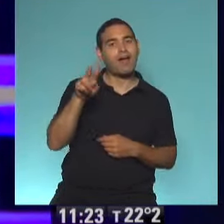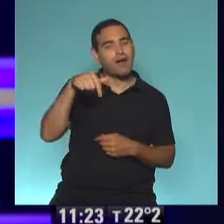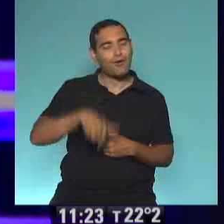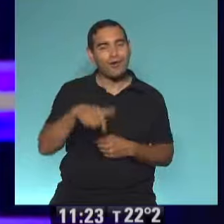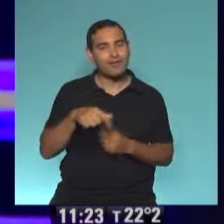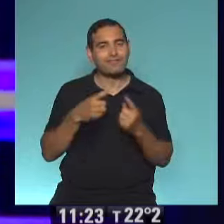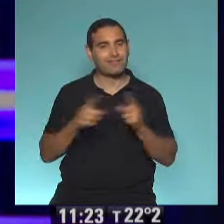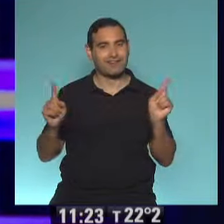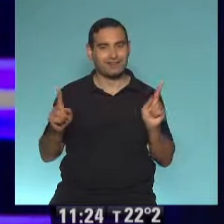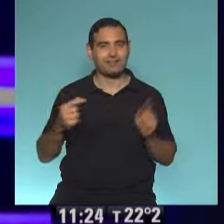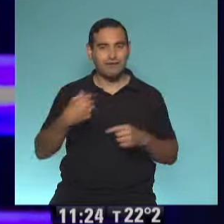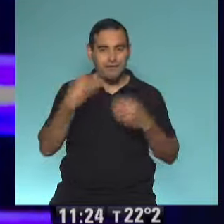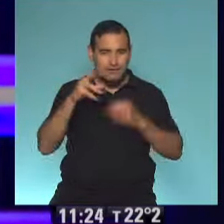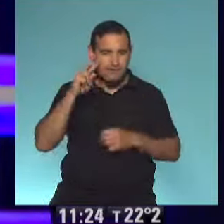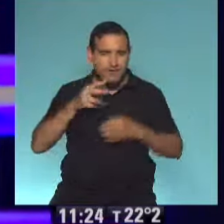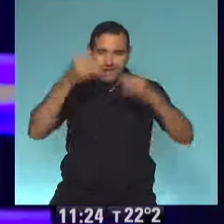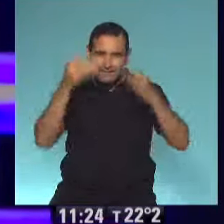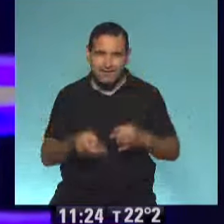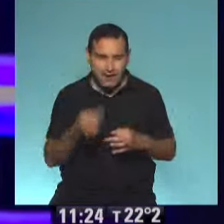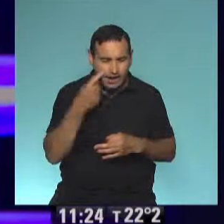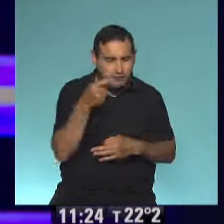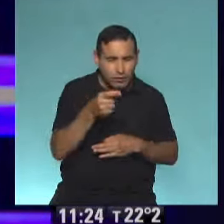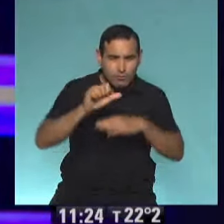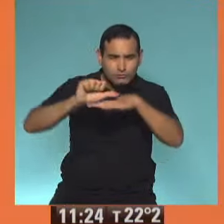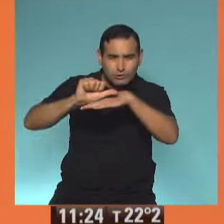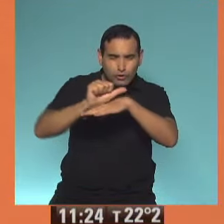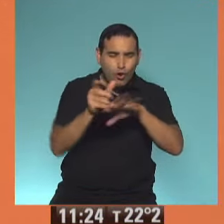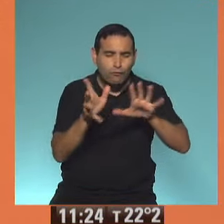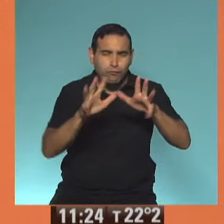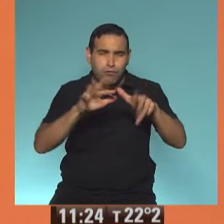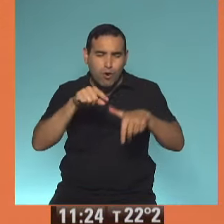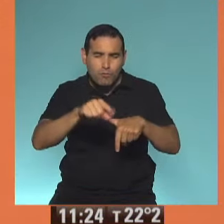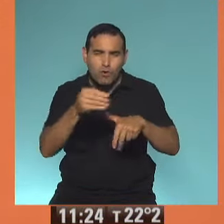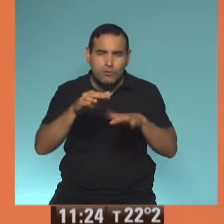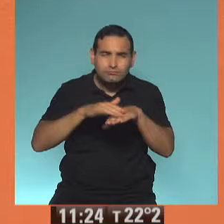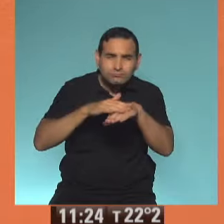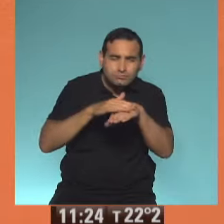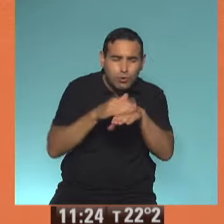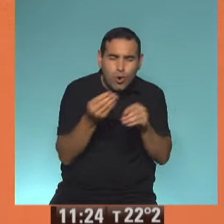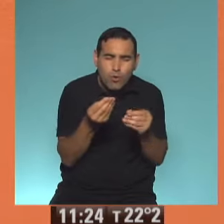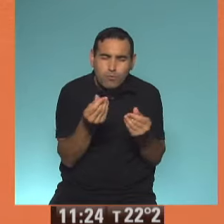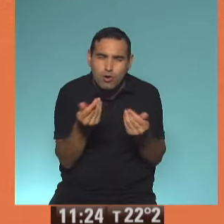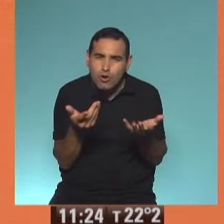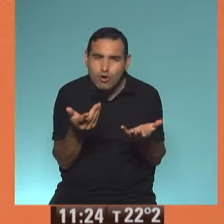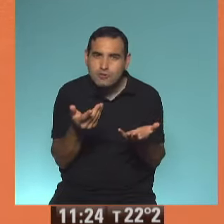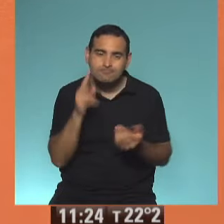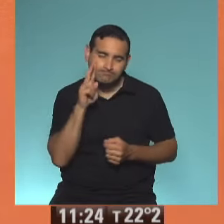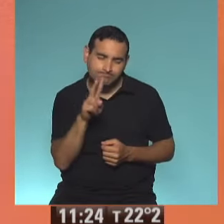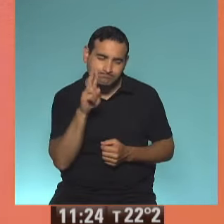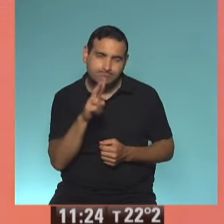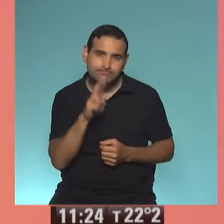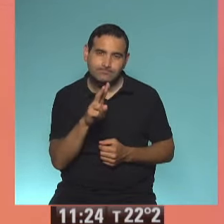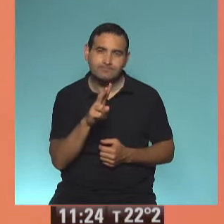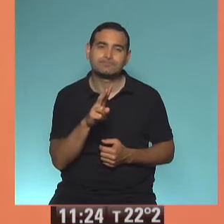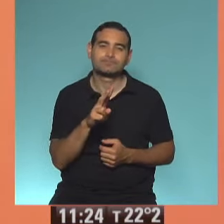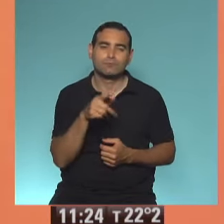es que podamos observar bien las texturas, la forma, ¿Cómo podríamos representar, bueno, la